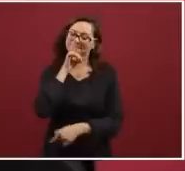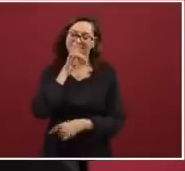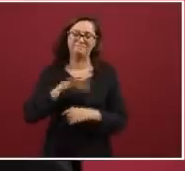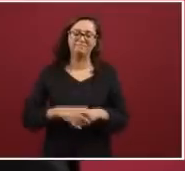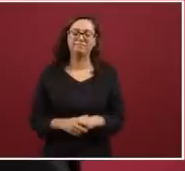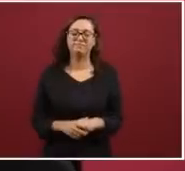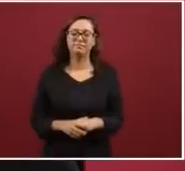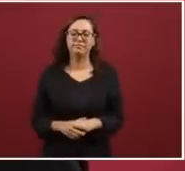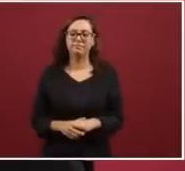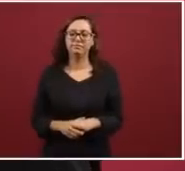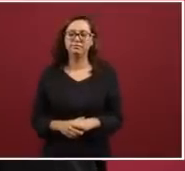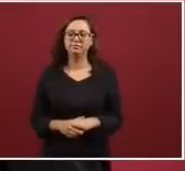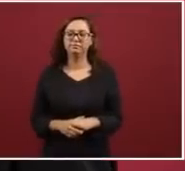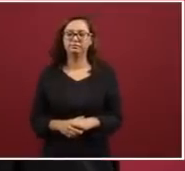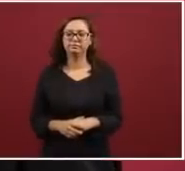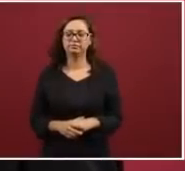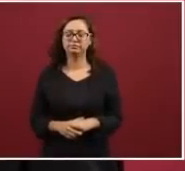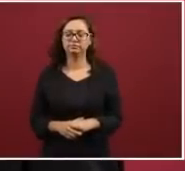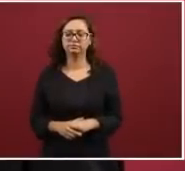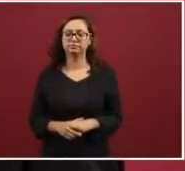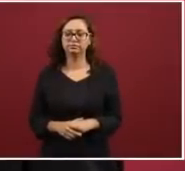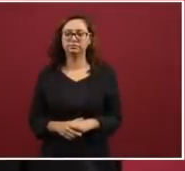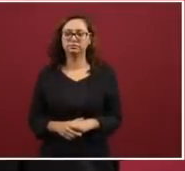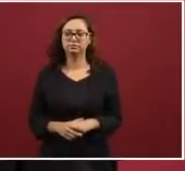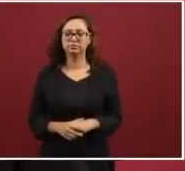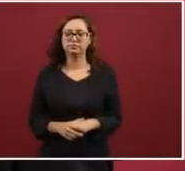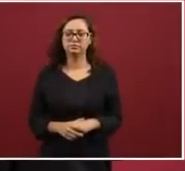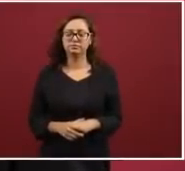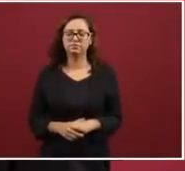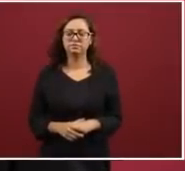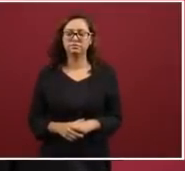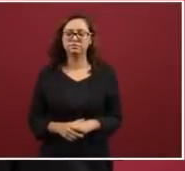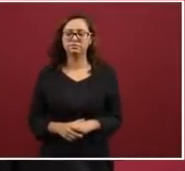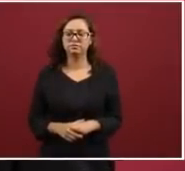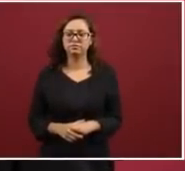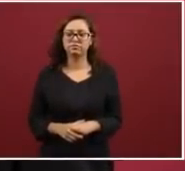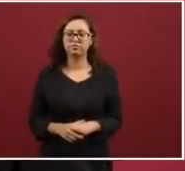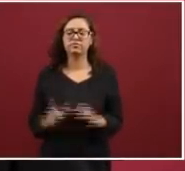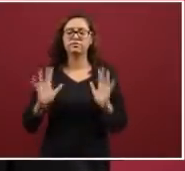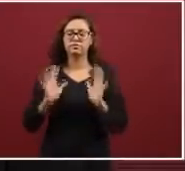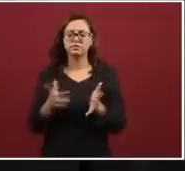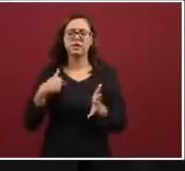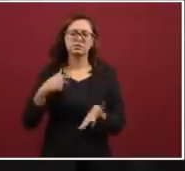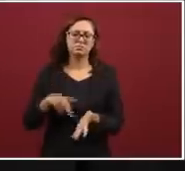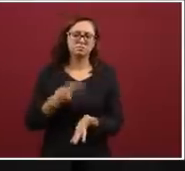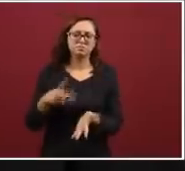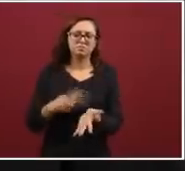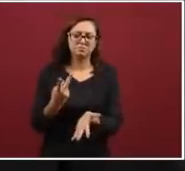Ya he estado diciendo